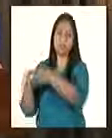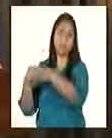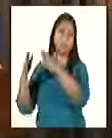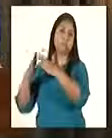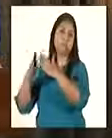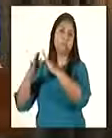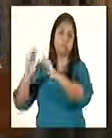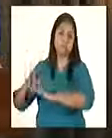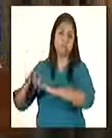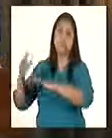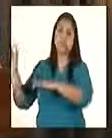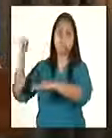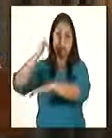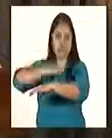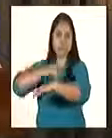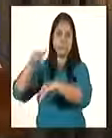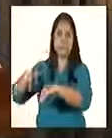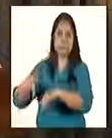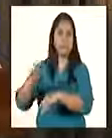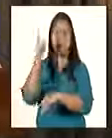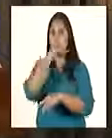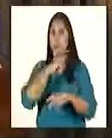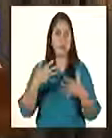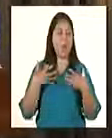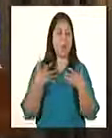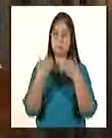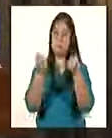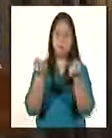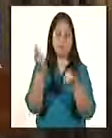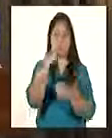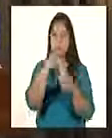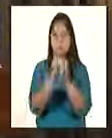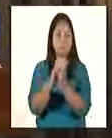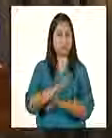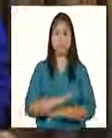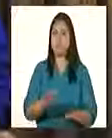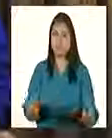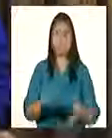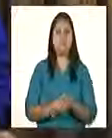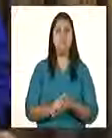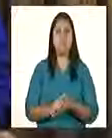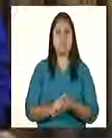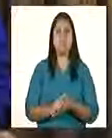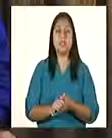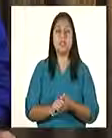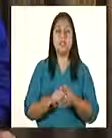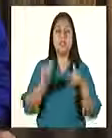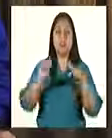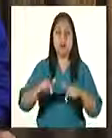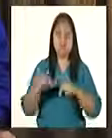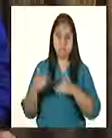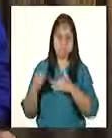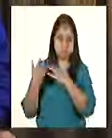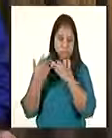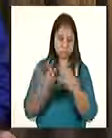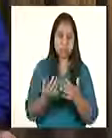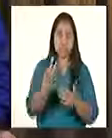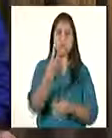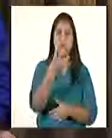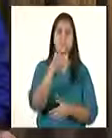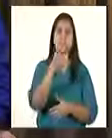cuarentenadas deportadas. No tenemos ningún recuperado ni ningún fallecido. Se han realizado hasta este